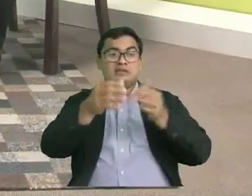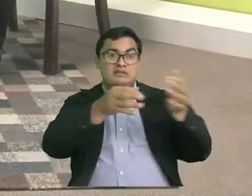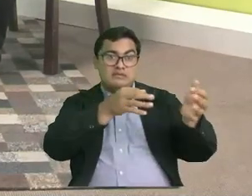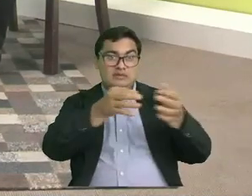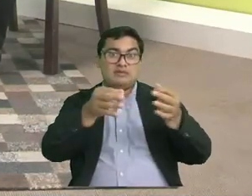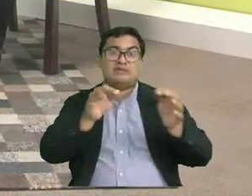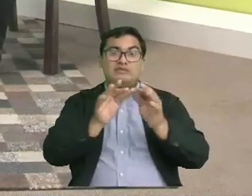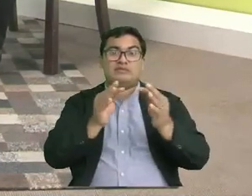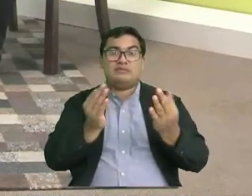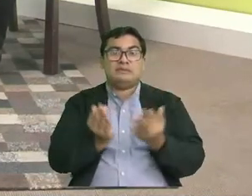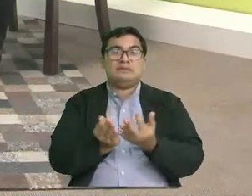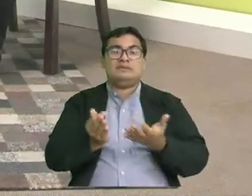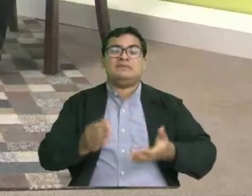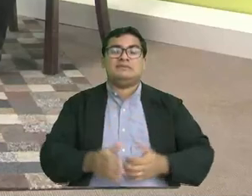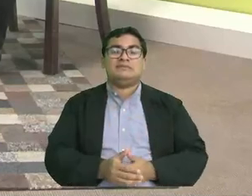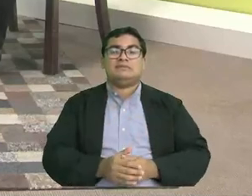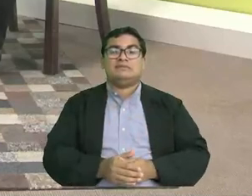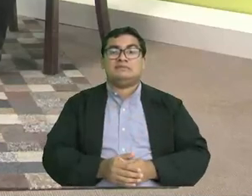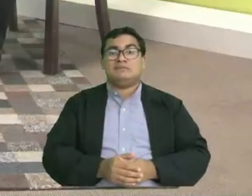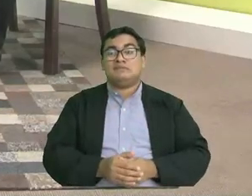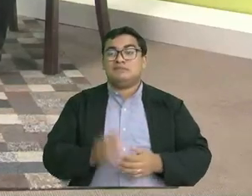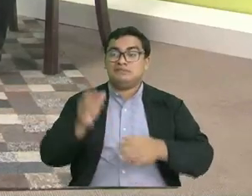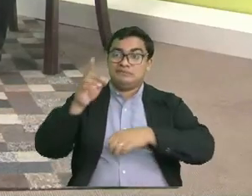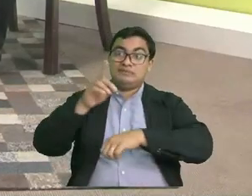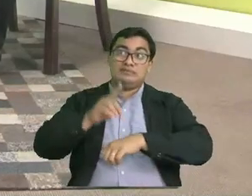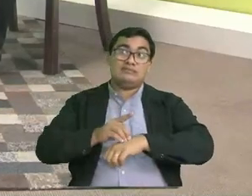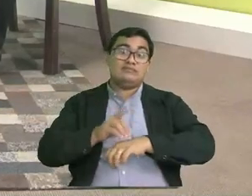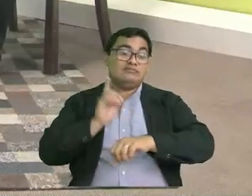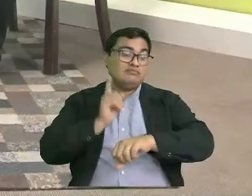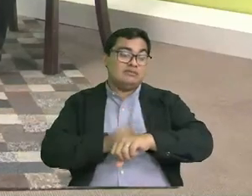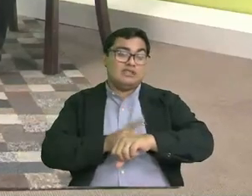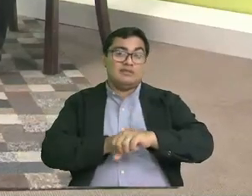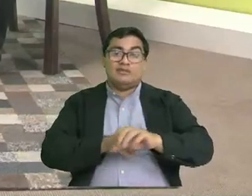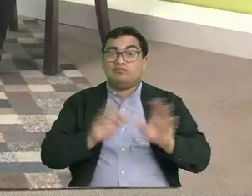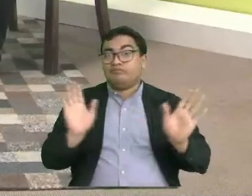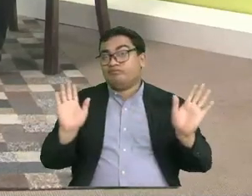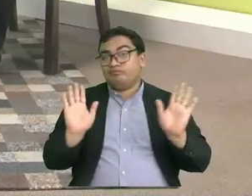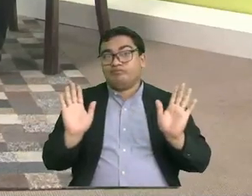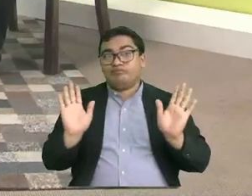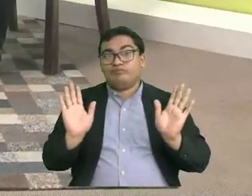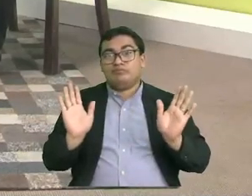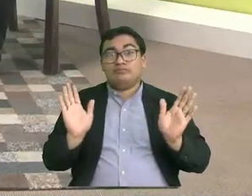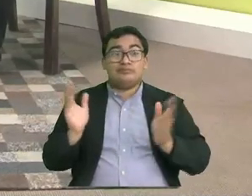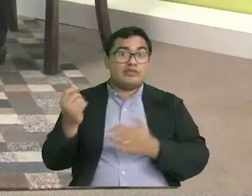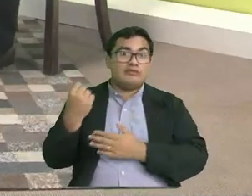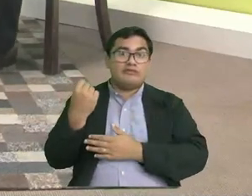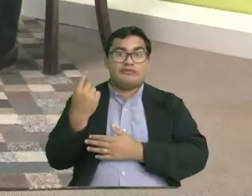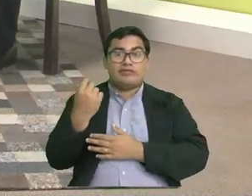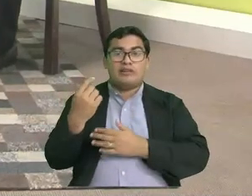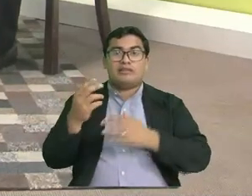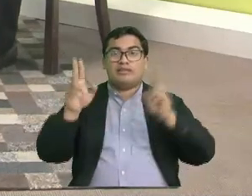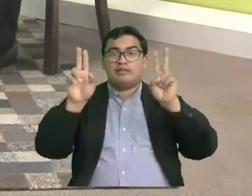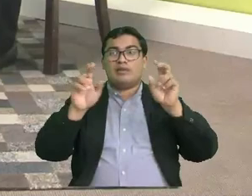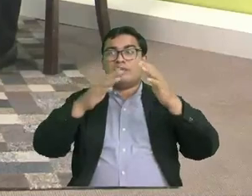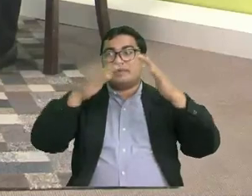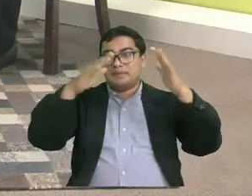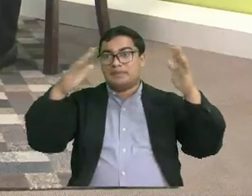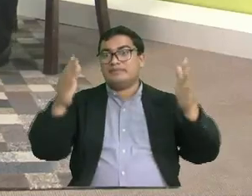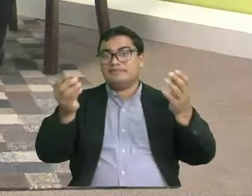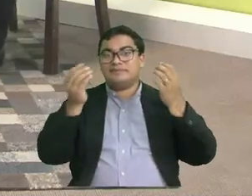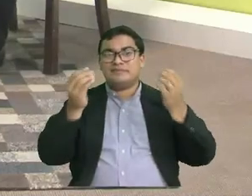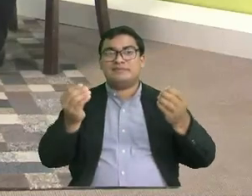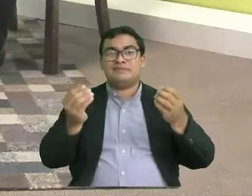la familia. Oye. Bueno, doctor, lastimosamente se nos acabó el tiempo y quedamos todavía... tenemos para hablar mucho